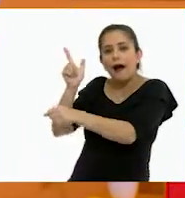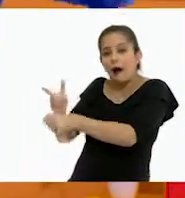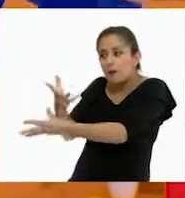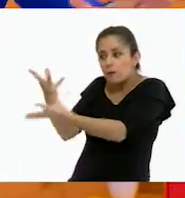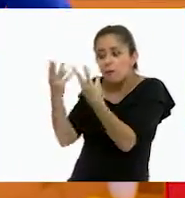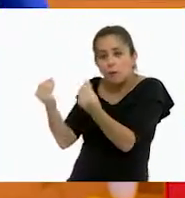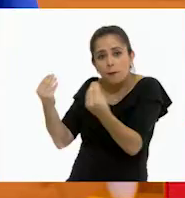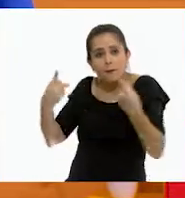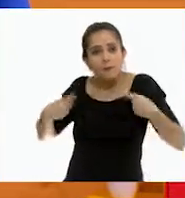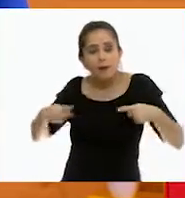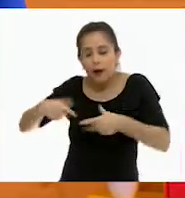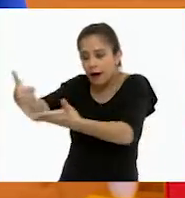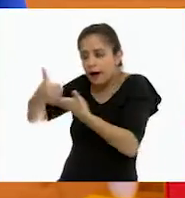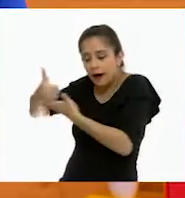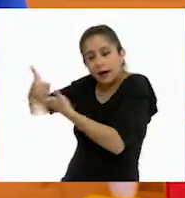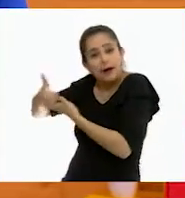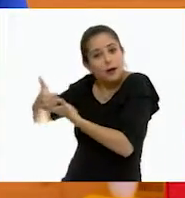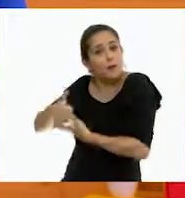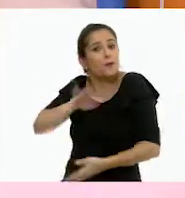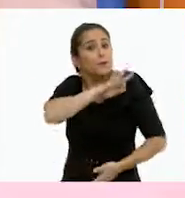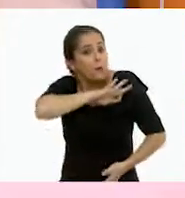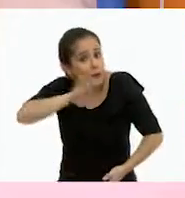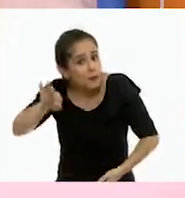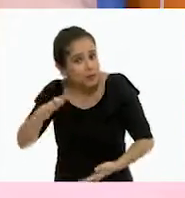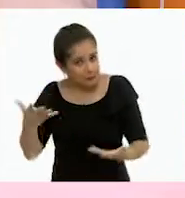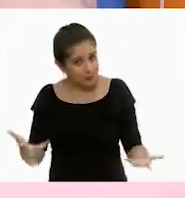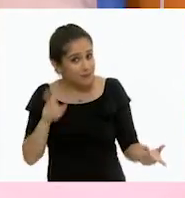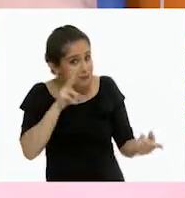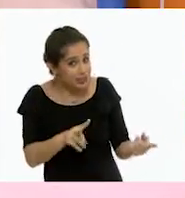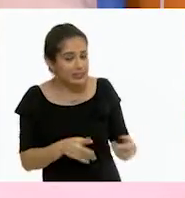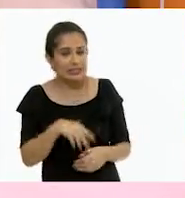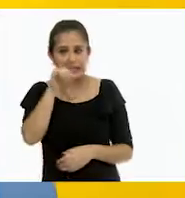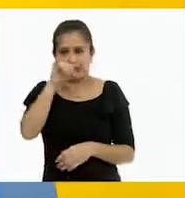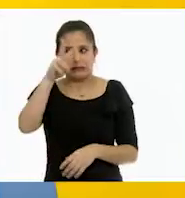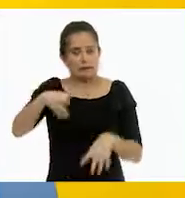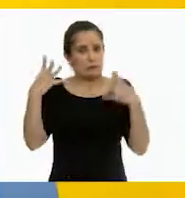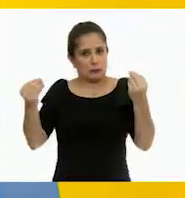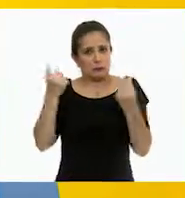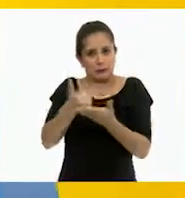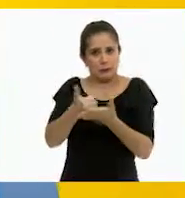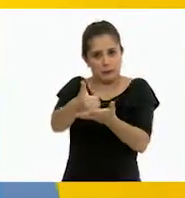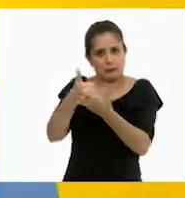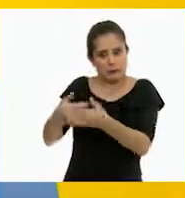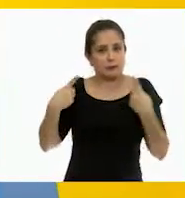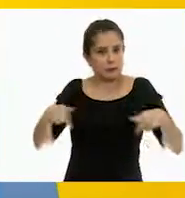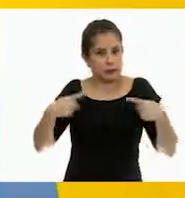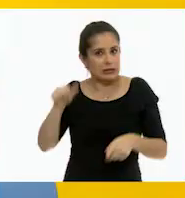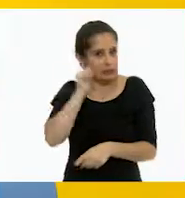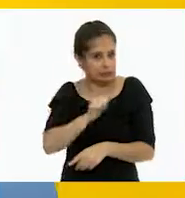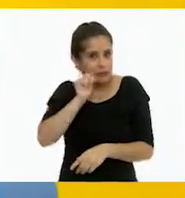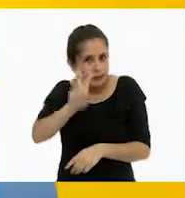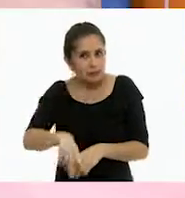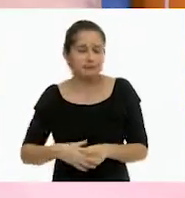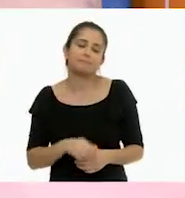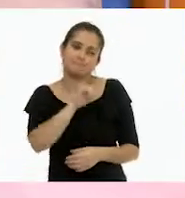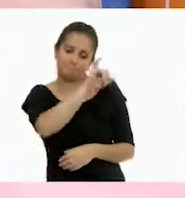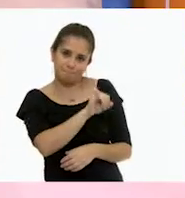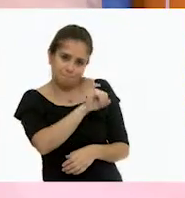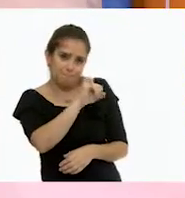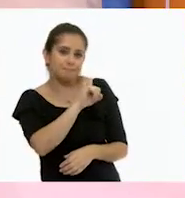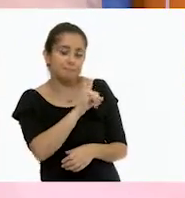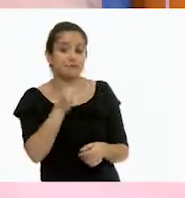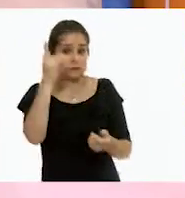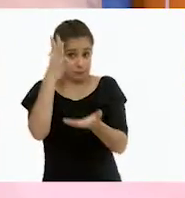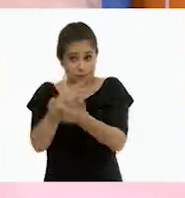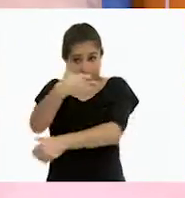cuántas personas los pueden ayudar. ¡Wow! ¿Cómo ves? Deben de ser muchísimas. Sí, seguramente, porque no solamente